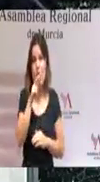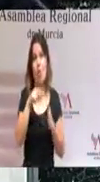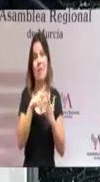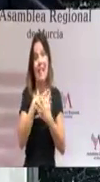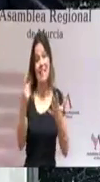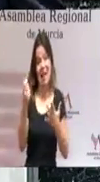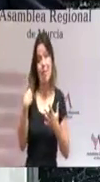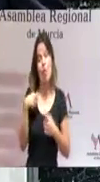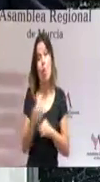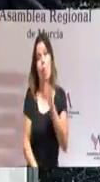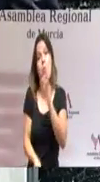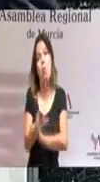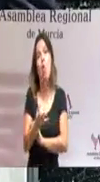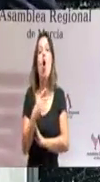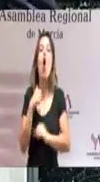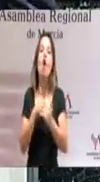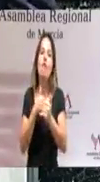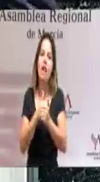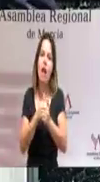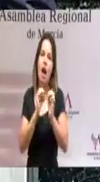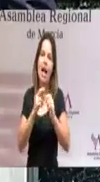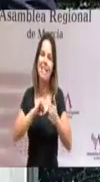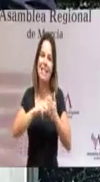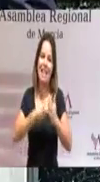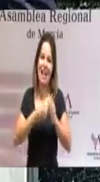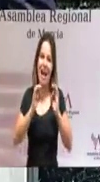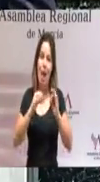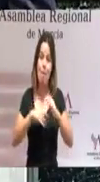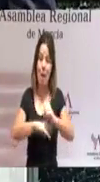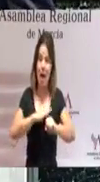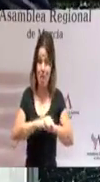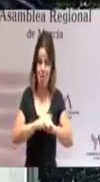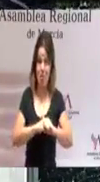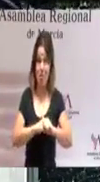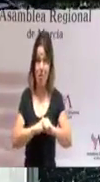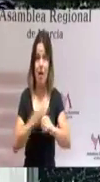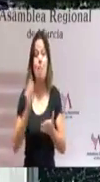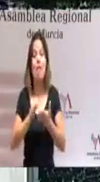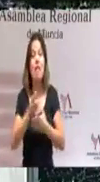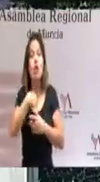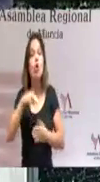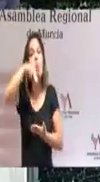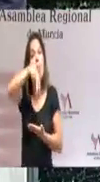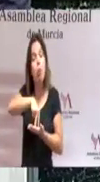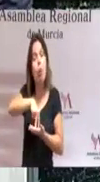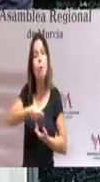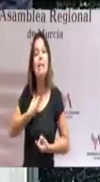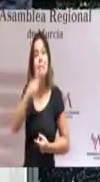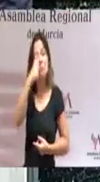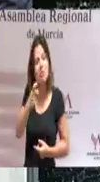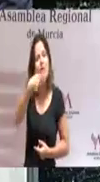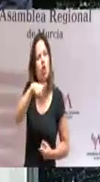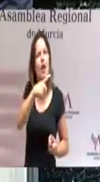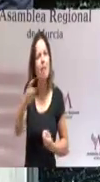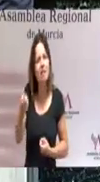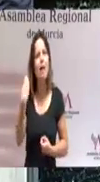2016 lo que creó la Oficina Técnica del Mar Menor. No han sido pocas las veces que desde esta tribuna les hemos recordado la necesidad